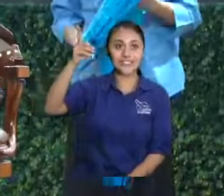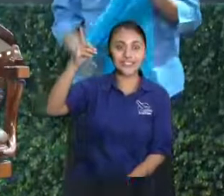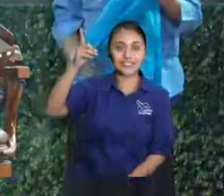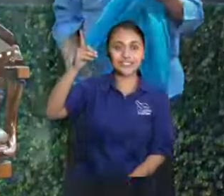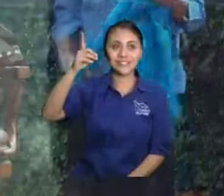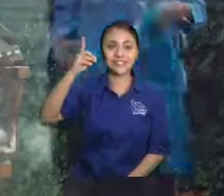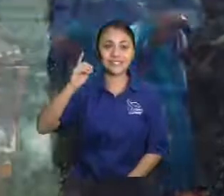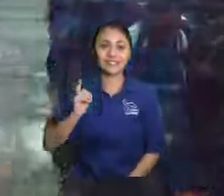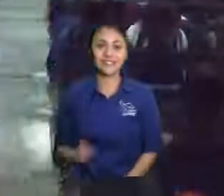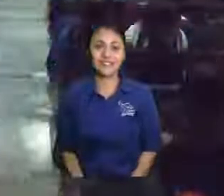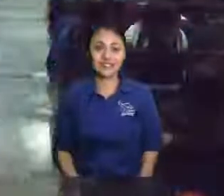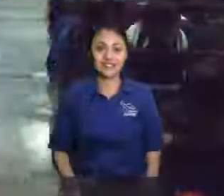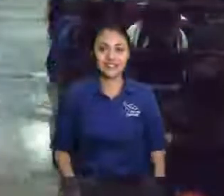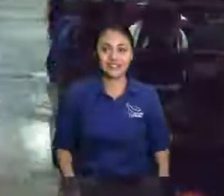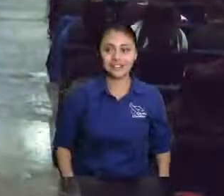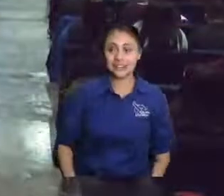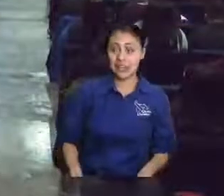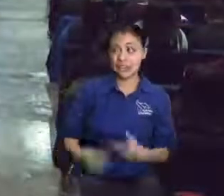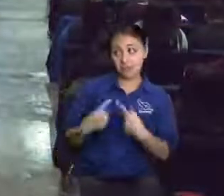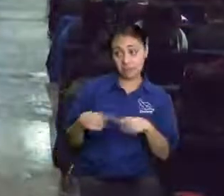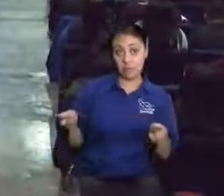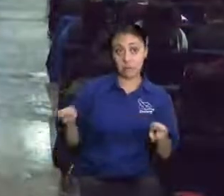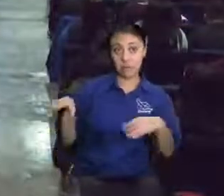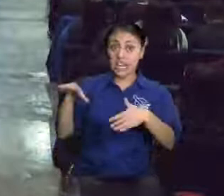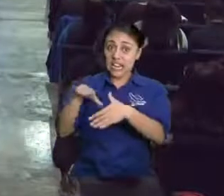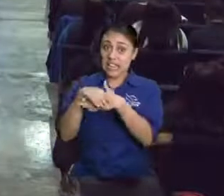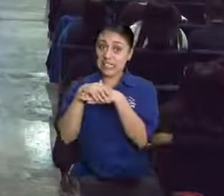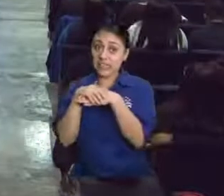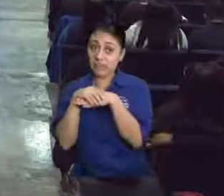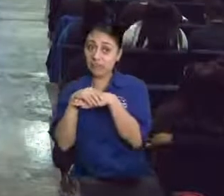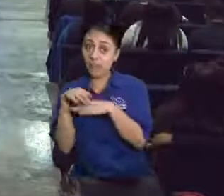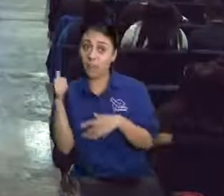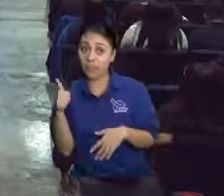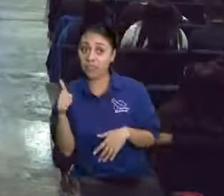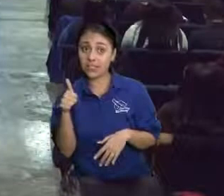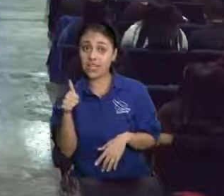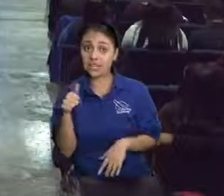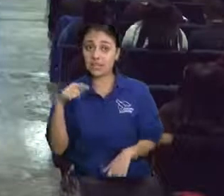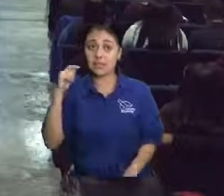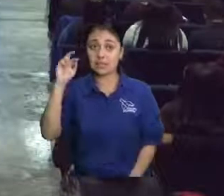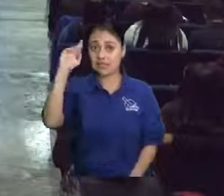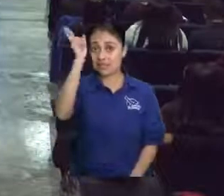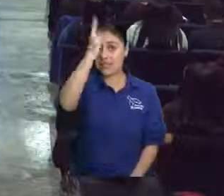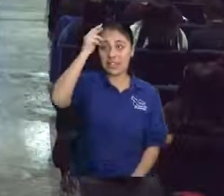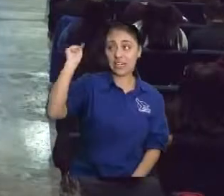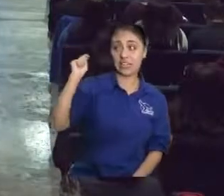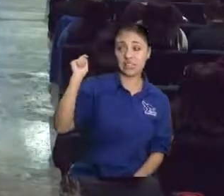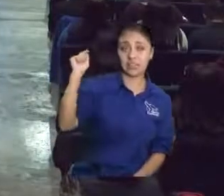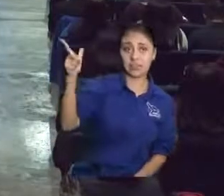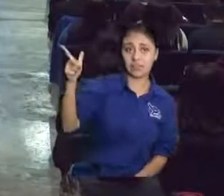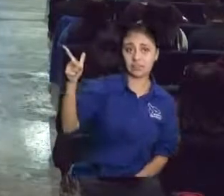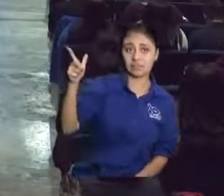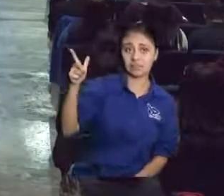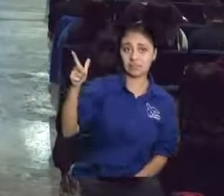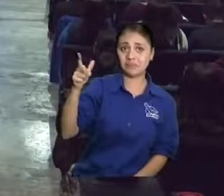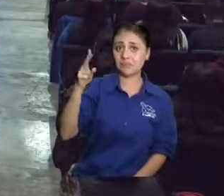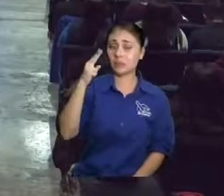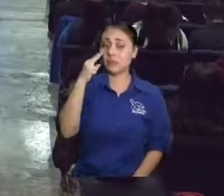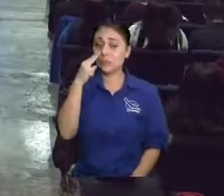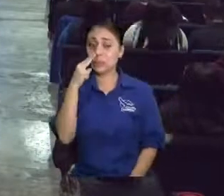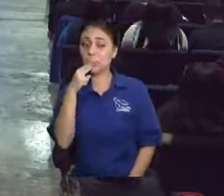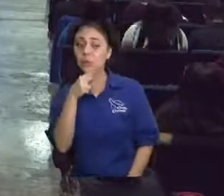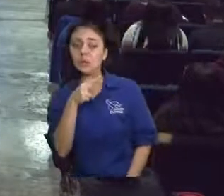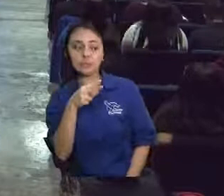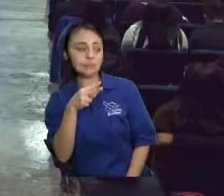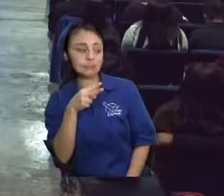Pero más o menos para que nos demos una idea, porque él iba brincando con todas sus fuerzas y lo